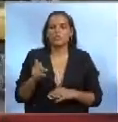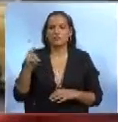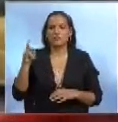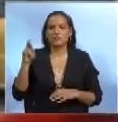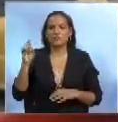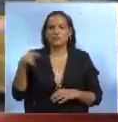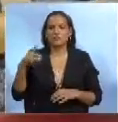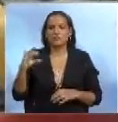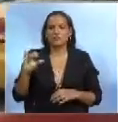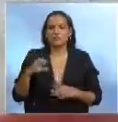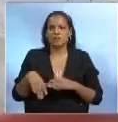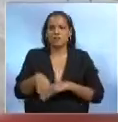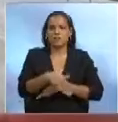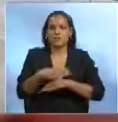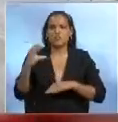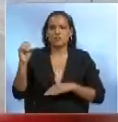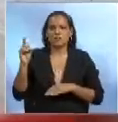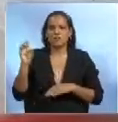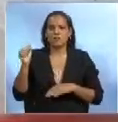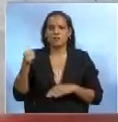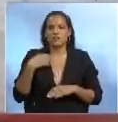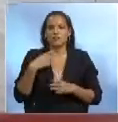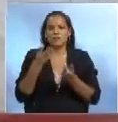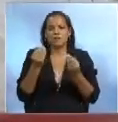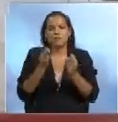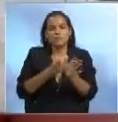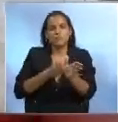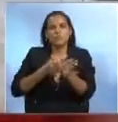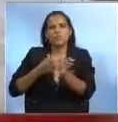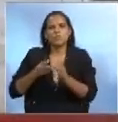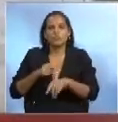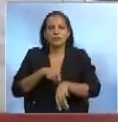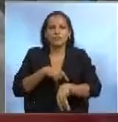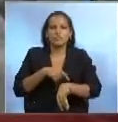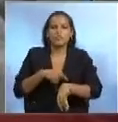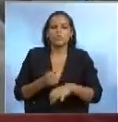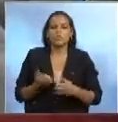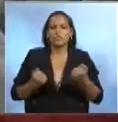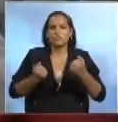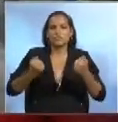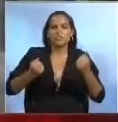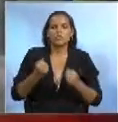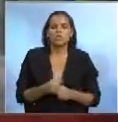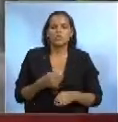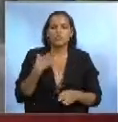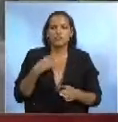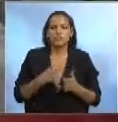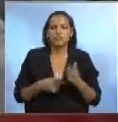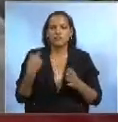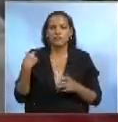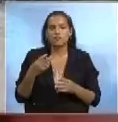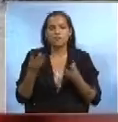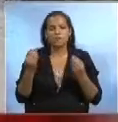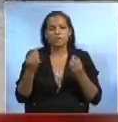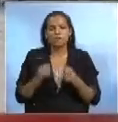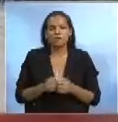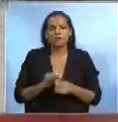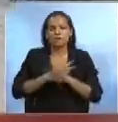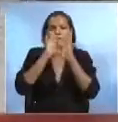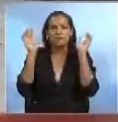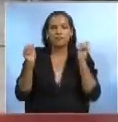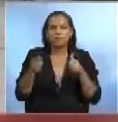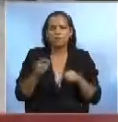Propicias y El Basurero, muchos se llorarán en las filas de vehículos que se podrían formar, por los que les tocará salir con algunos minutos